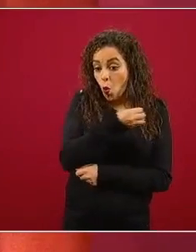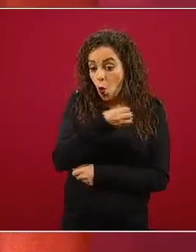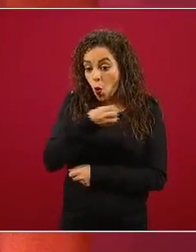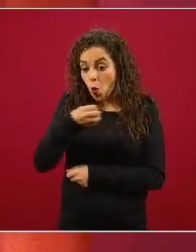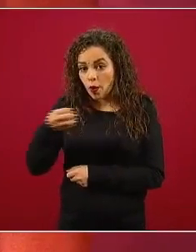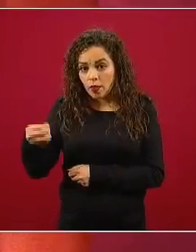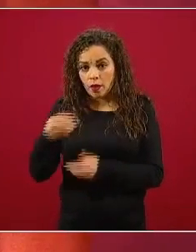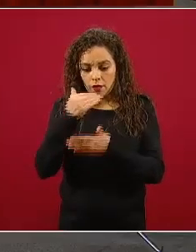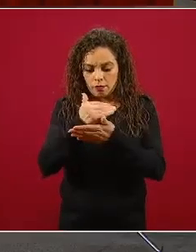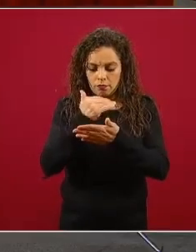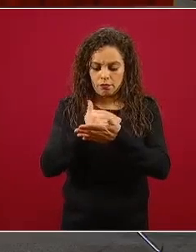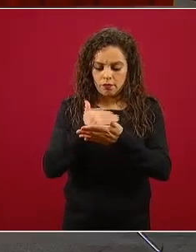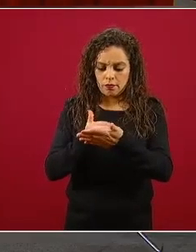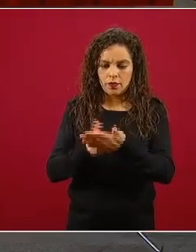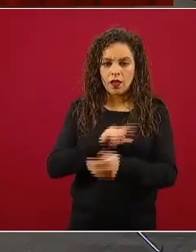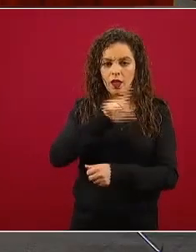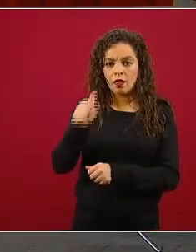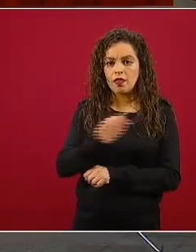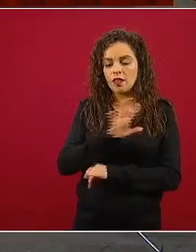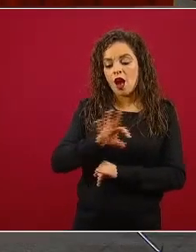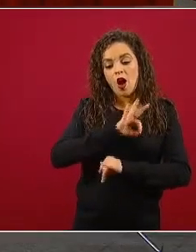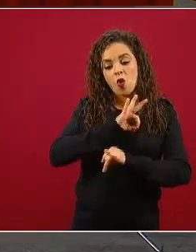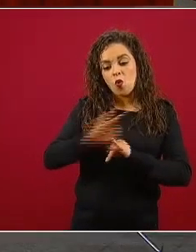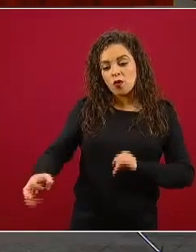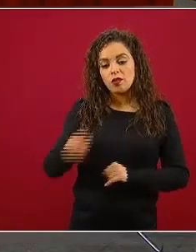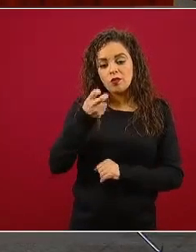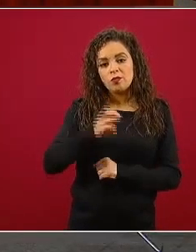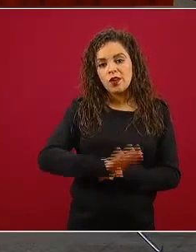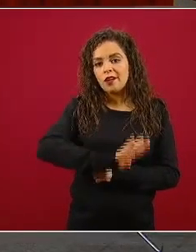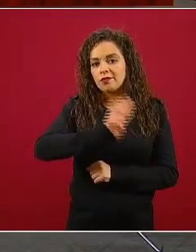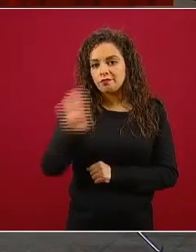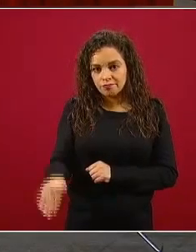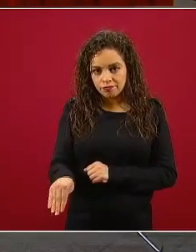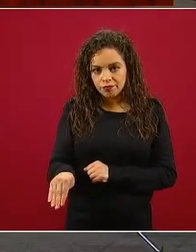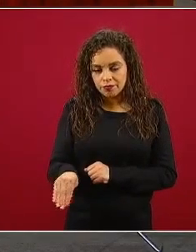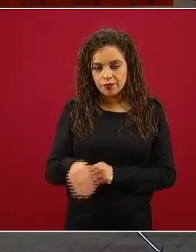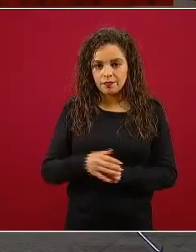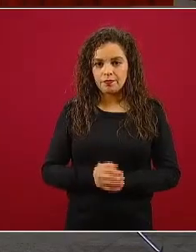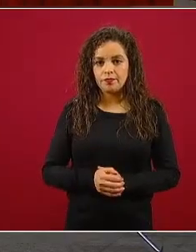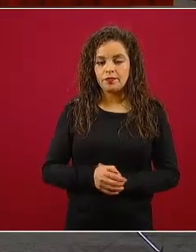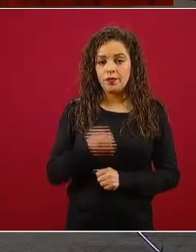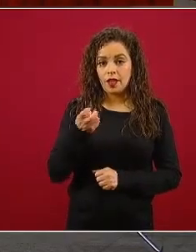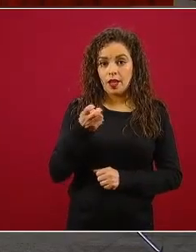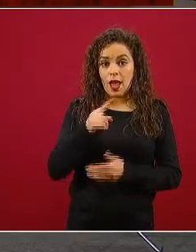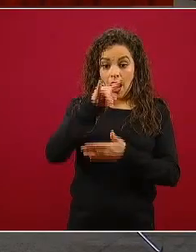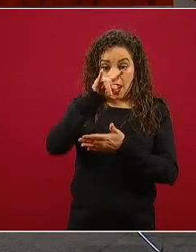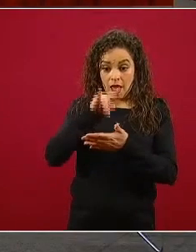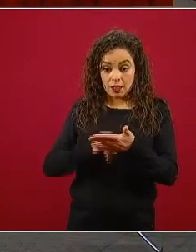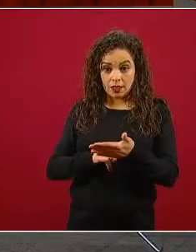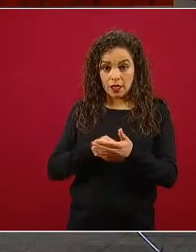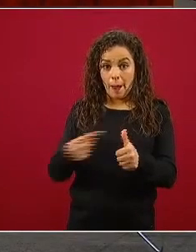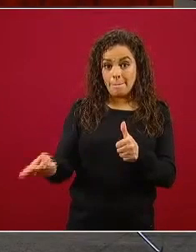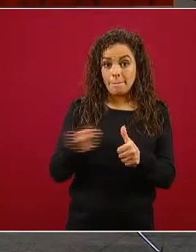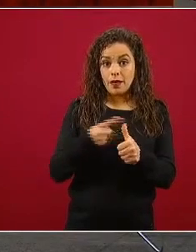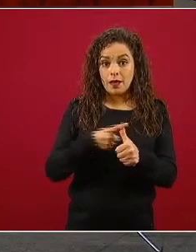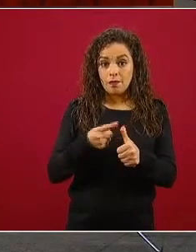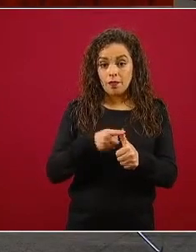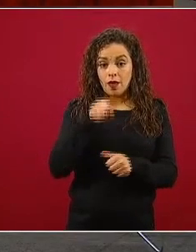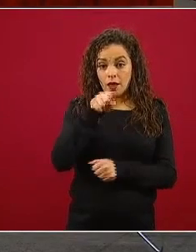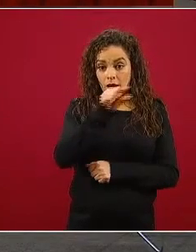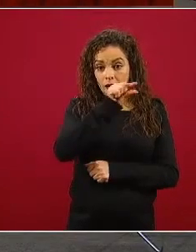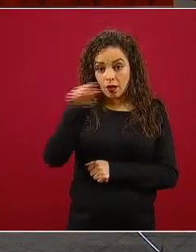final. Empezando por la lista con la que de manera más inmediata llevó a la pérdida de la